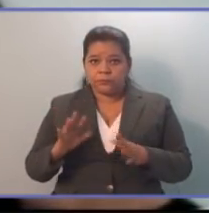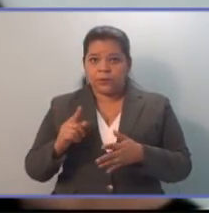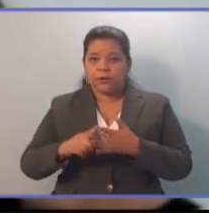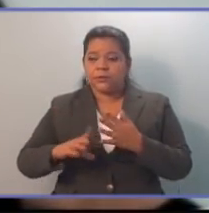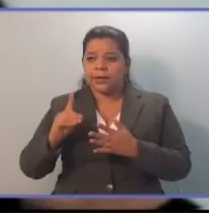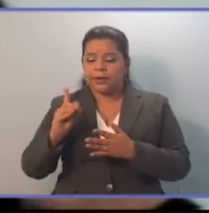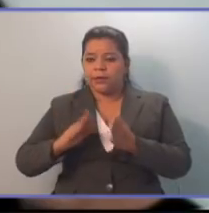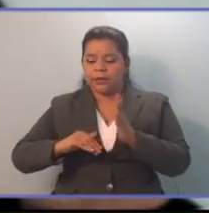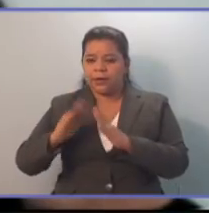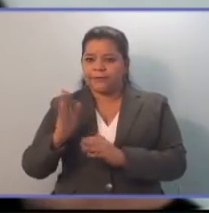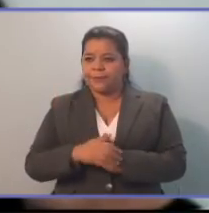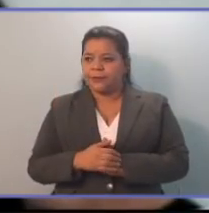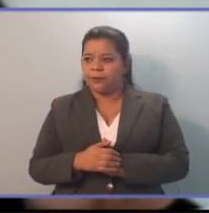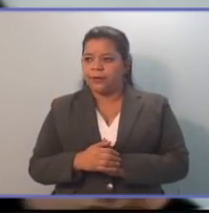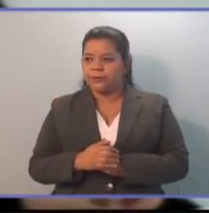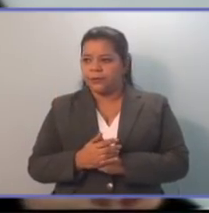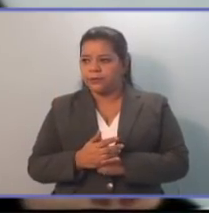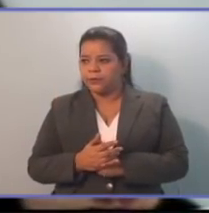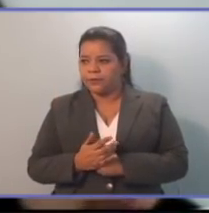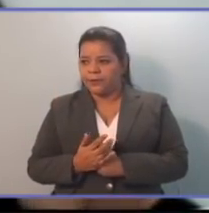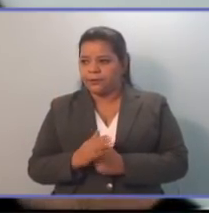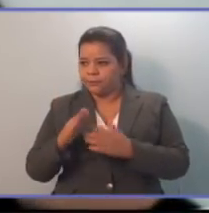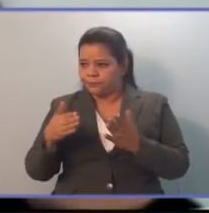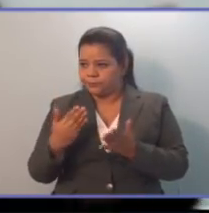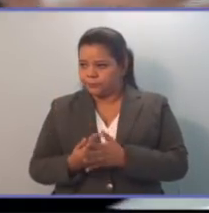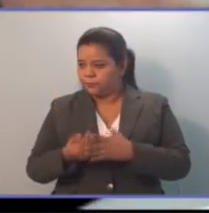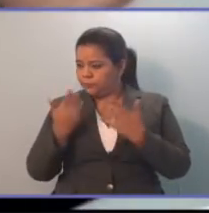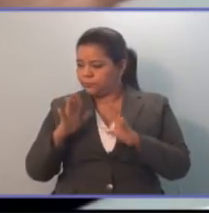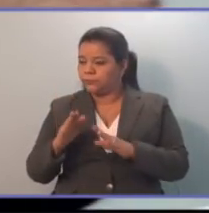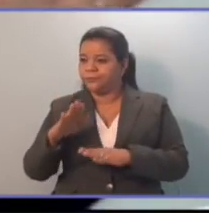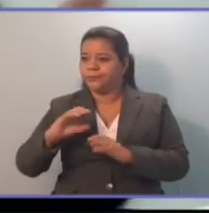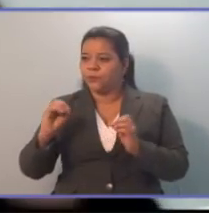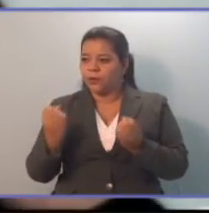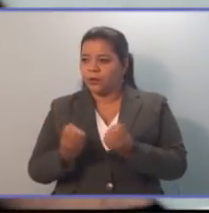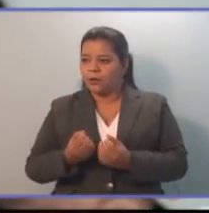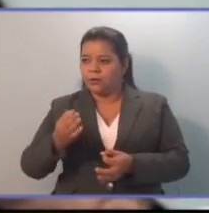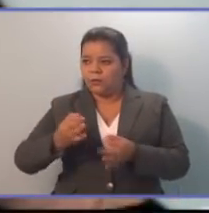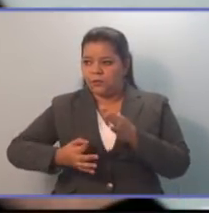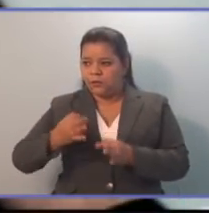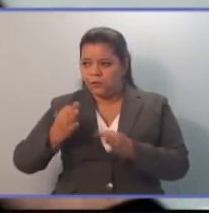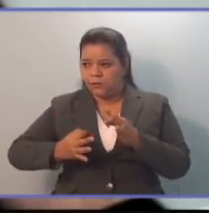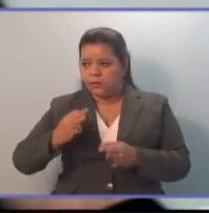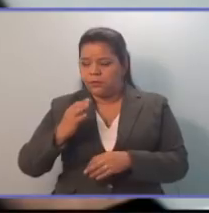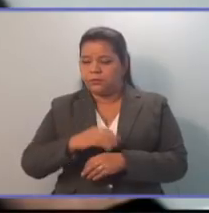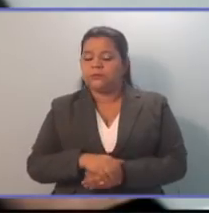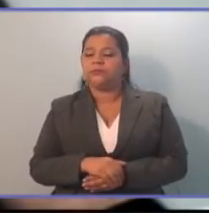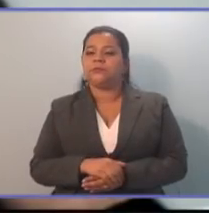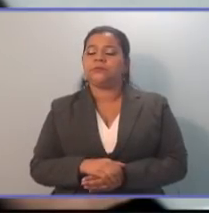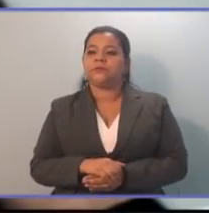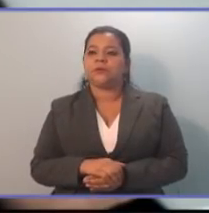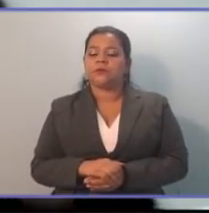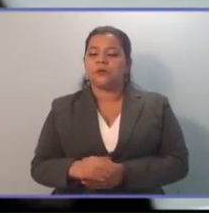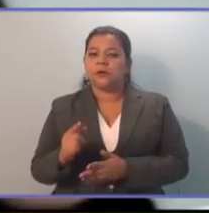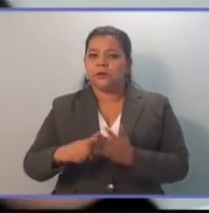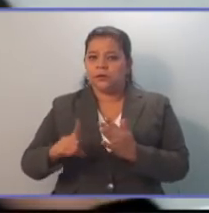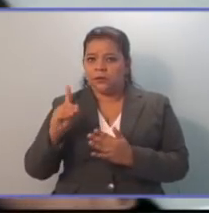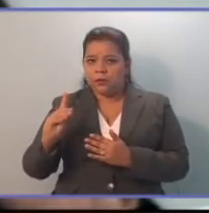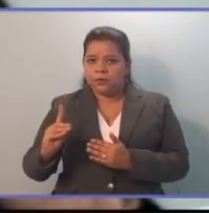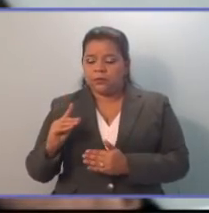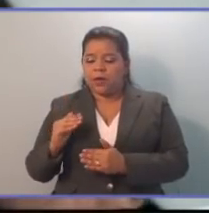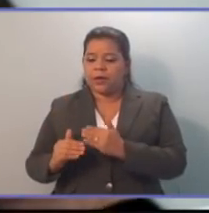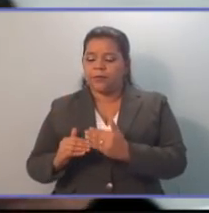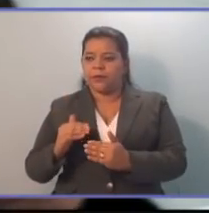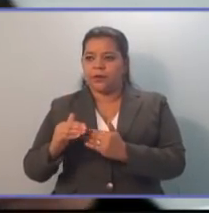código de ética judicial, usted me habla de un código